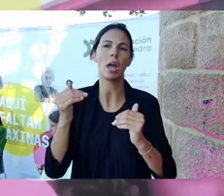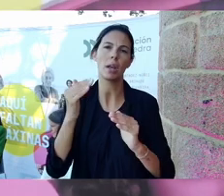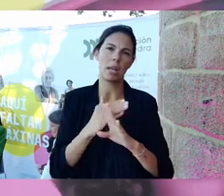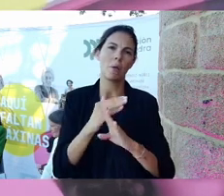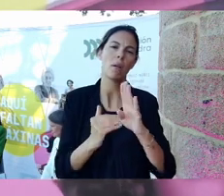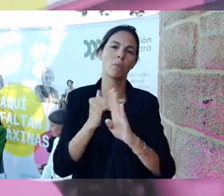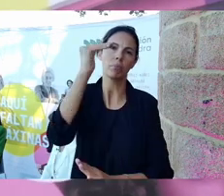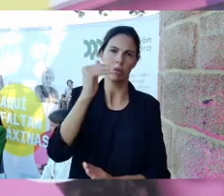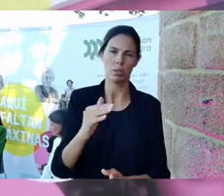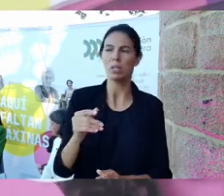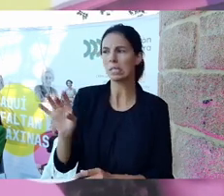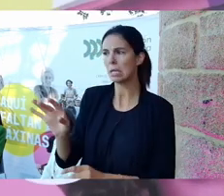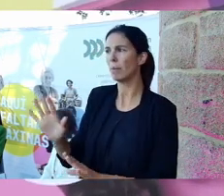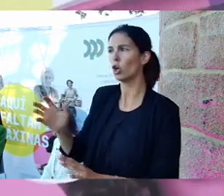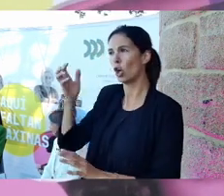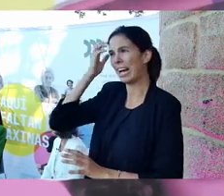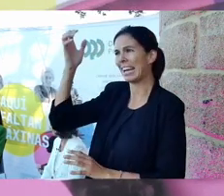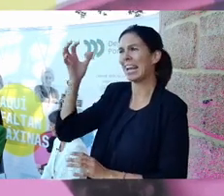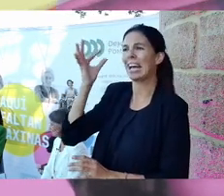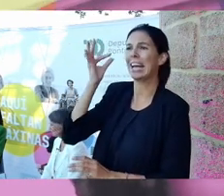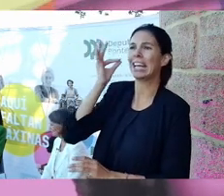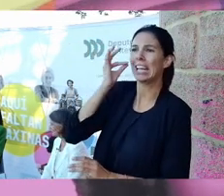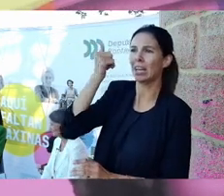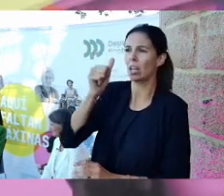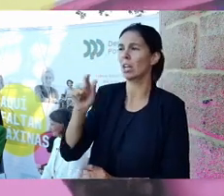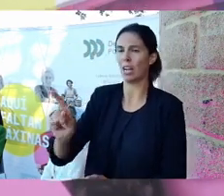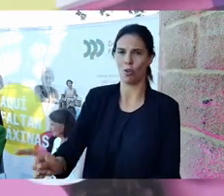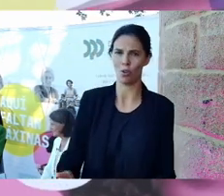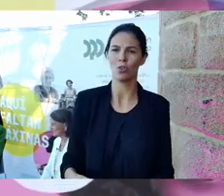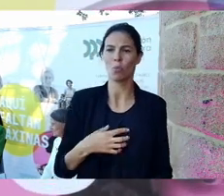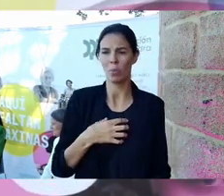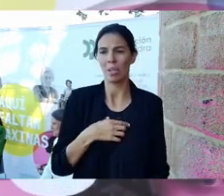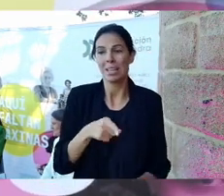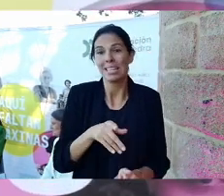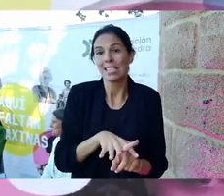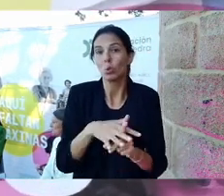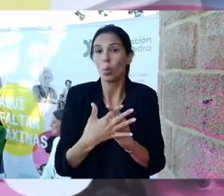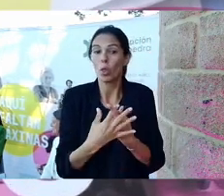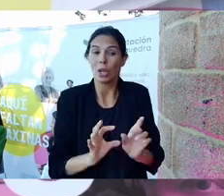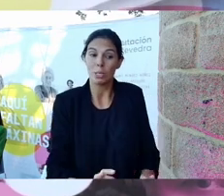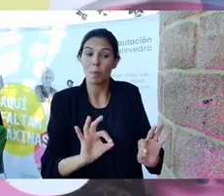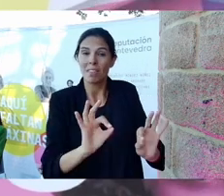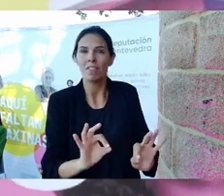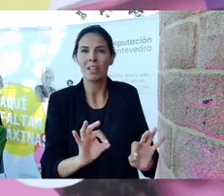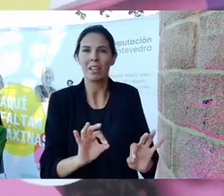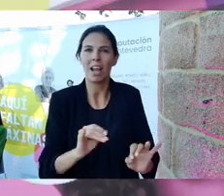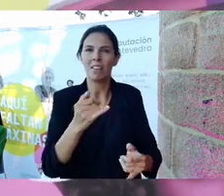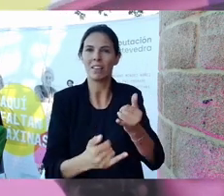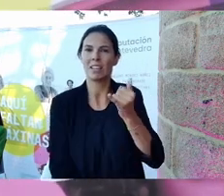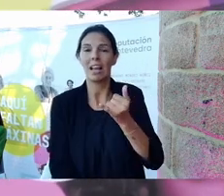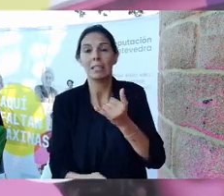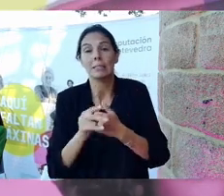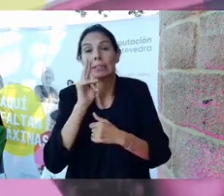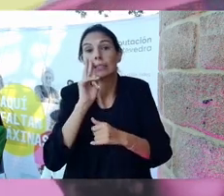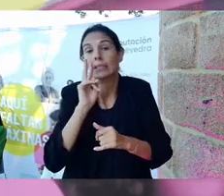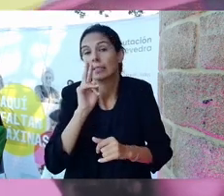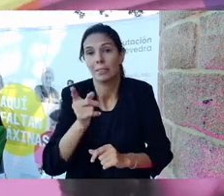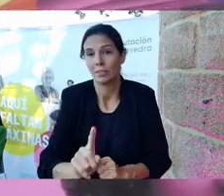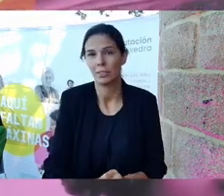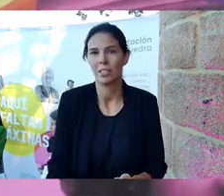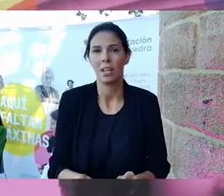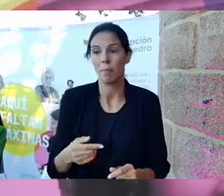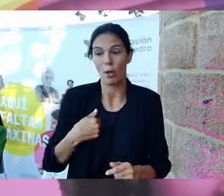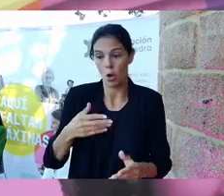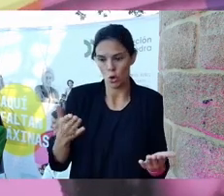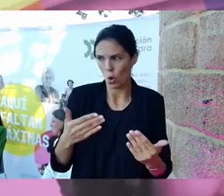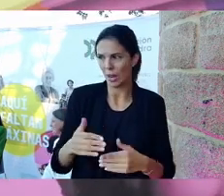de poder elevadas dentro del reino. Habría que ver esta casuística concreta que, pues, al final no